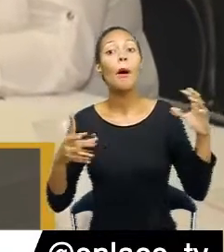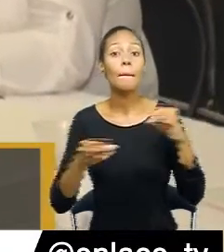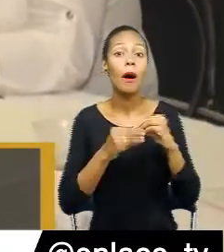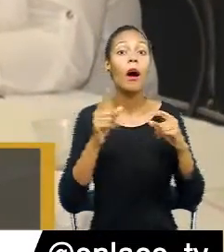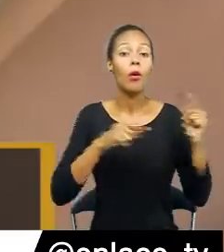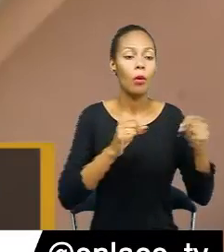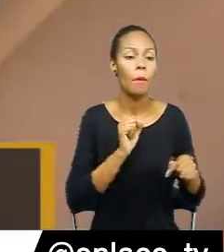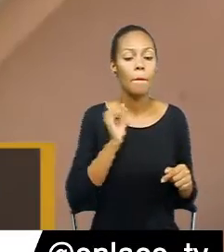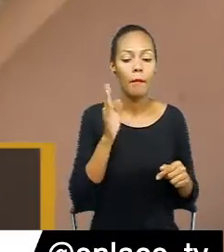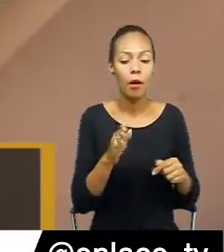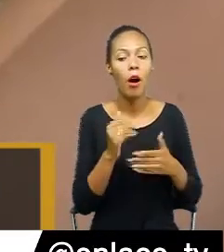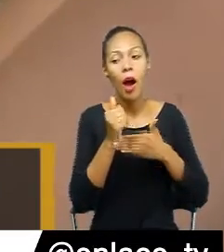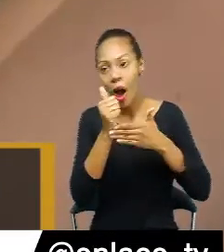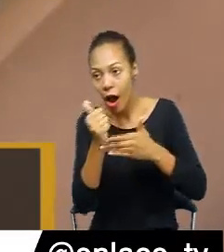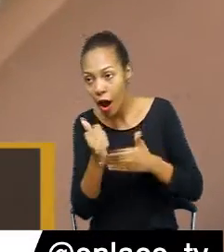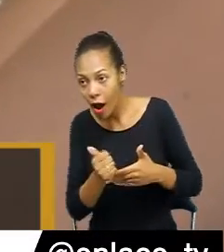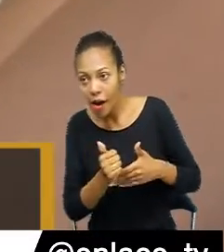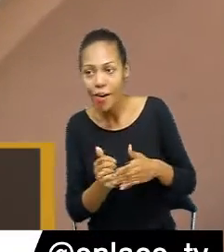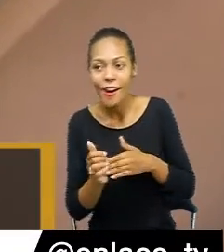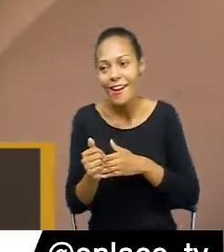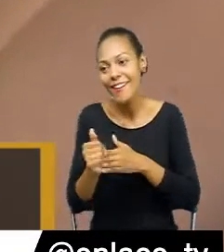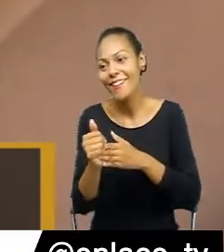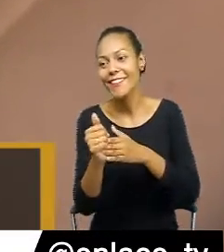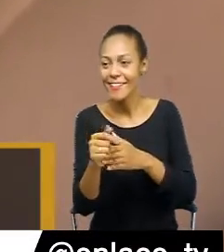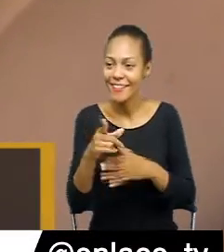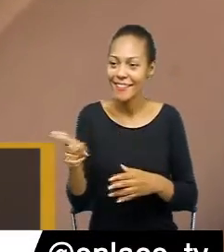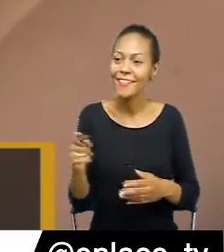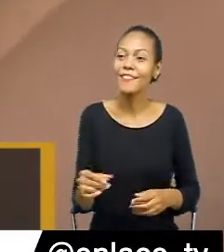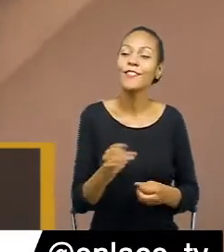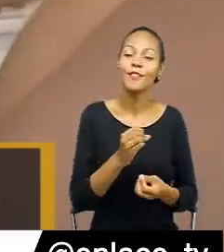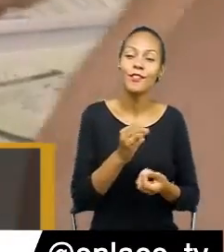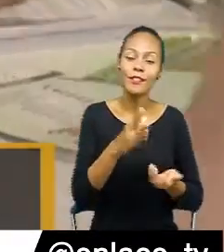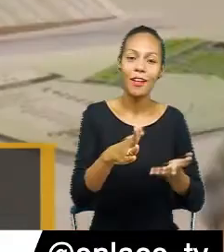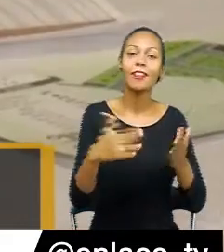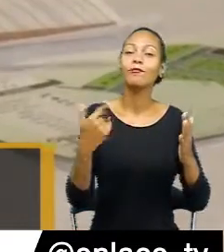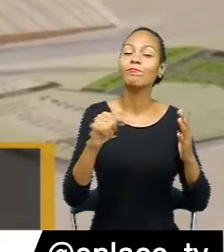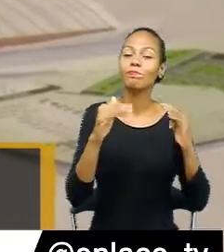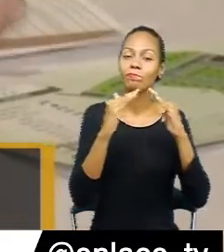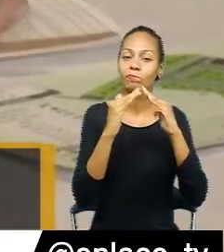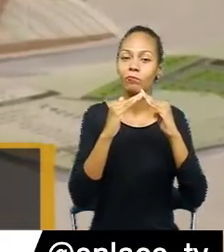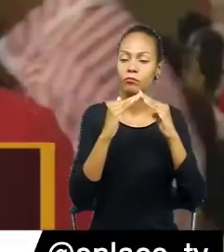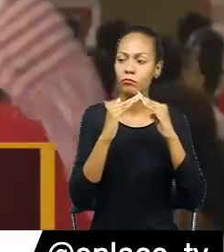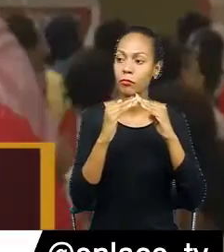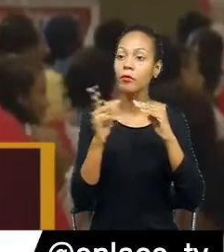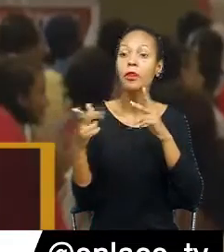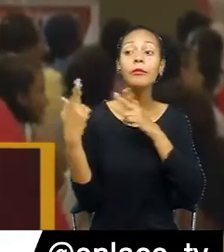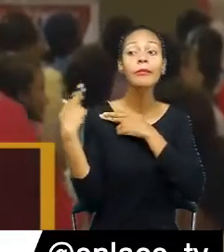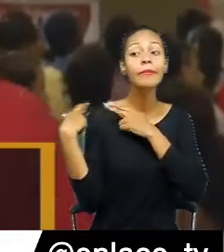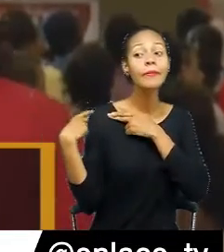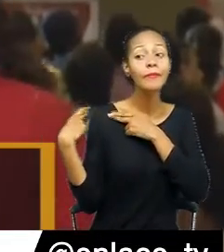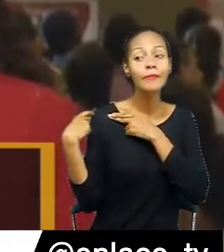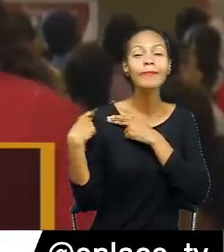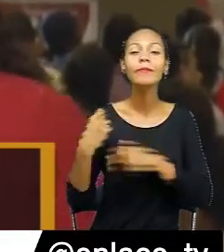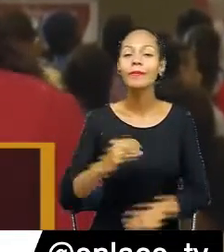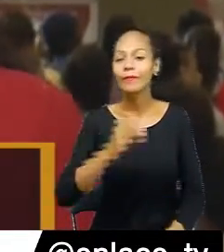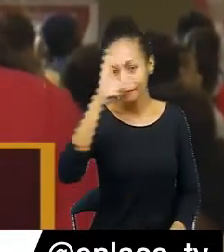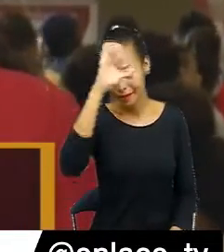beneficiarios de esta segunda convocatoria de subsidios de vivienda de interés que otorga Cafaba. Nosotros entregamos subsidios de vivienda de